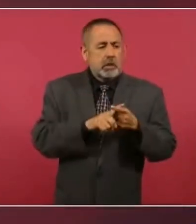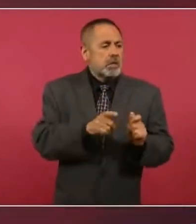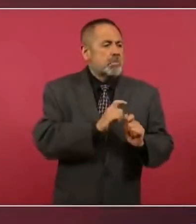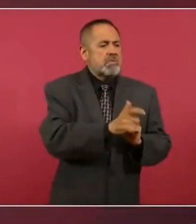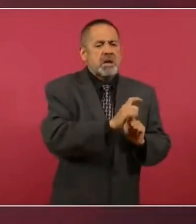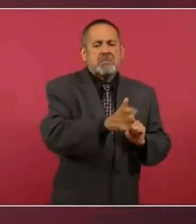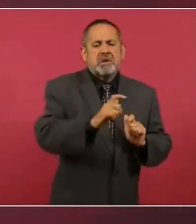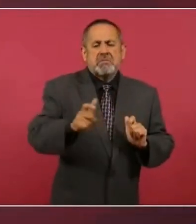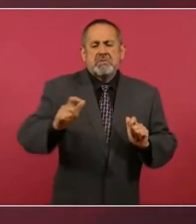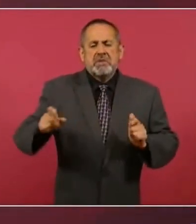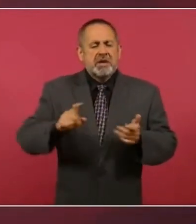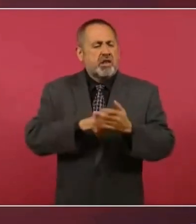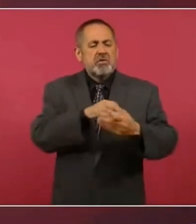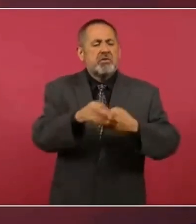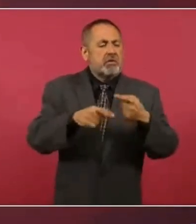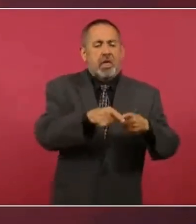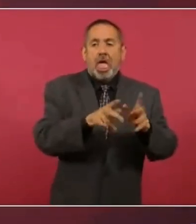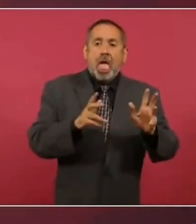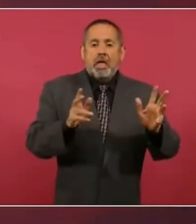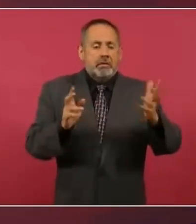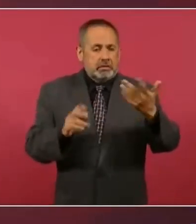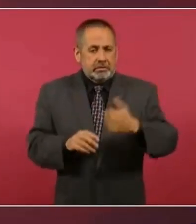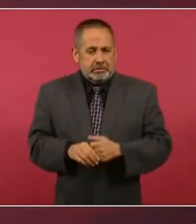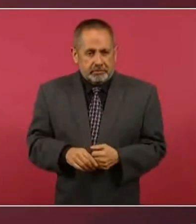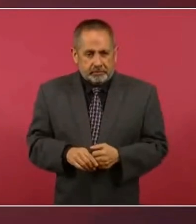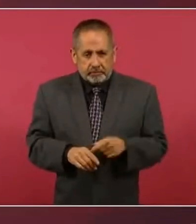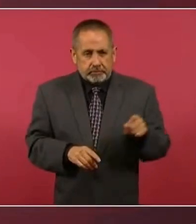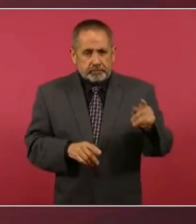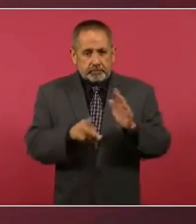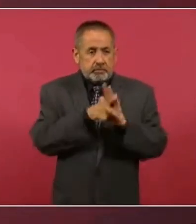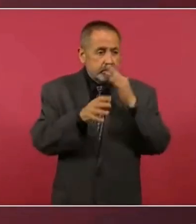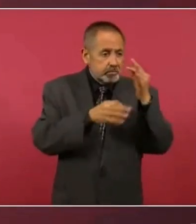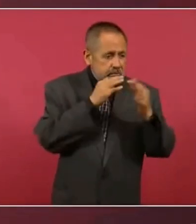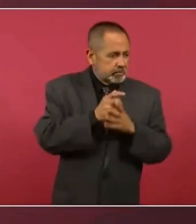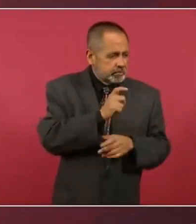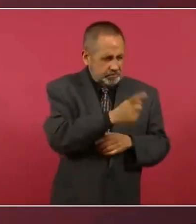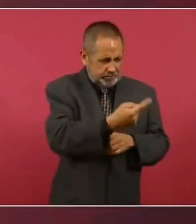Claudio, porque tiene periodistas